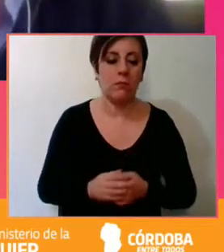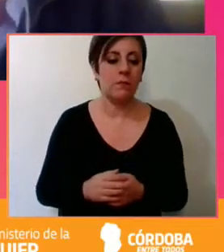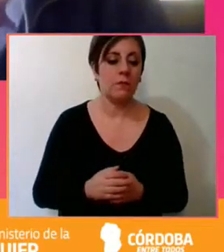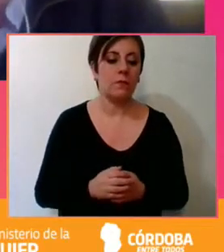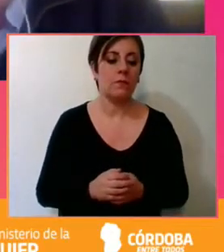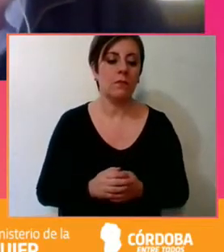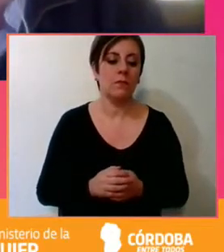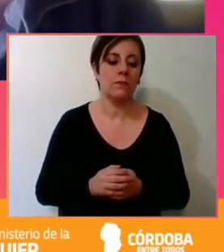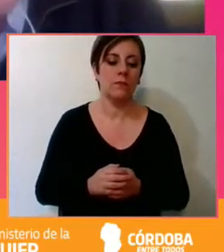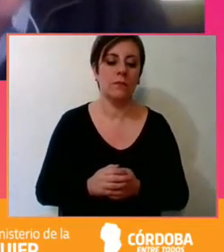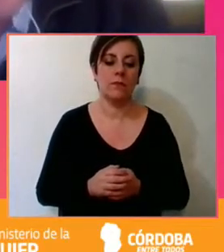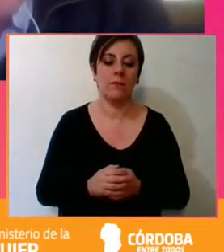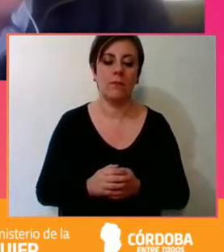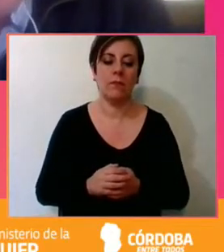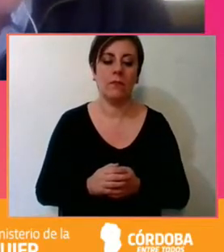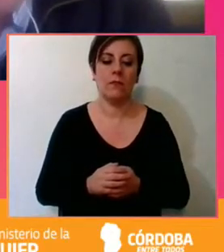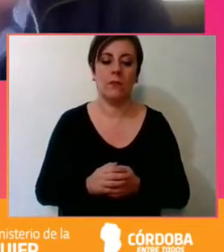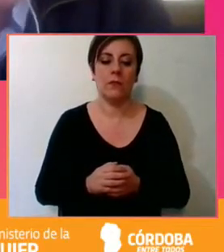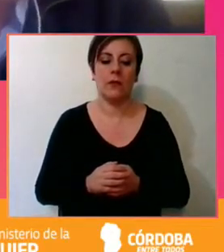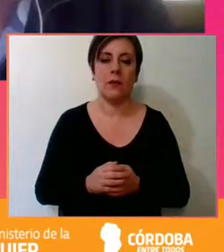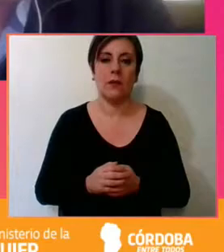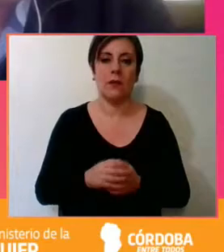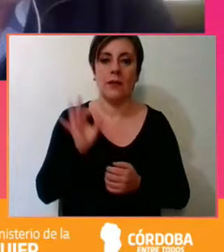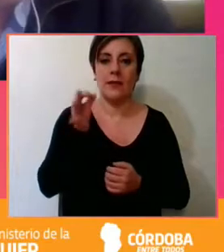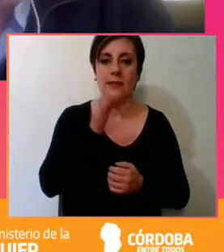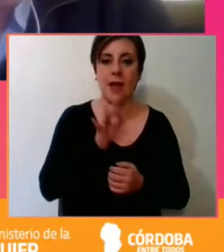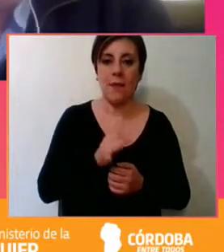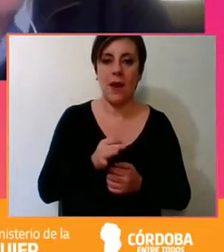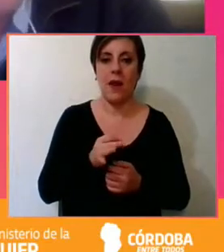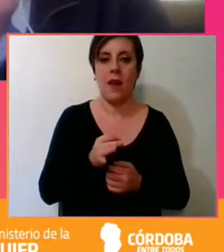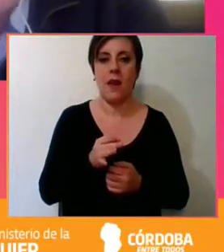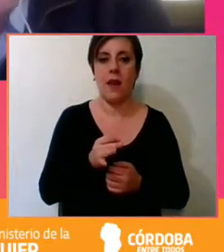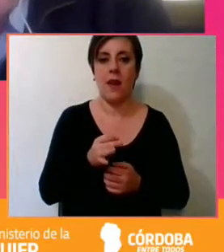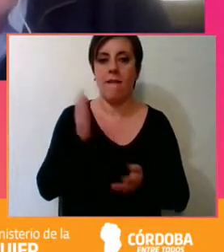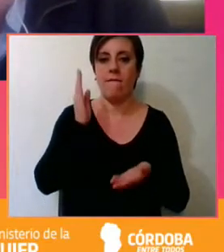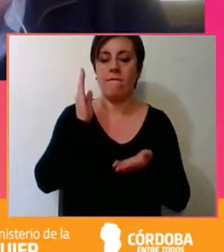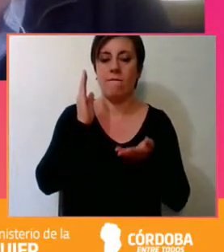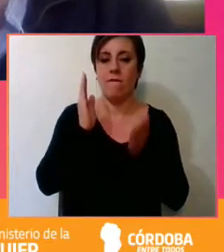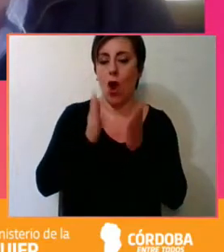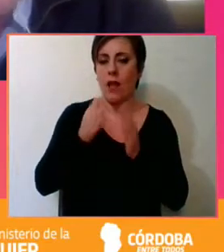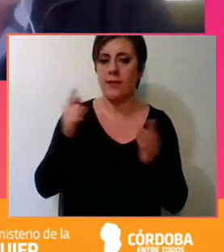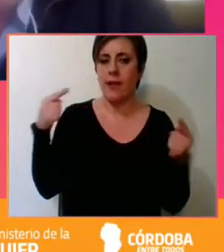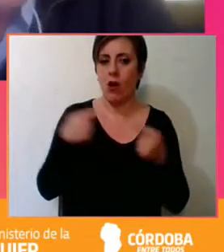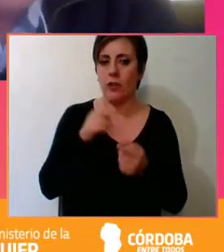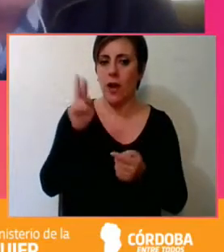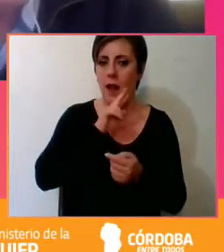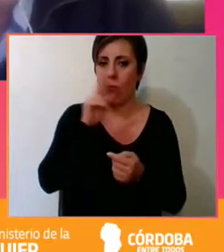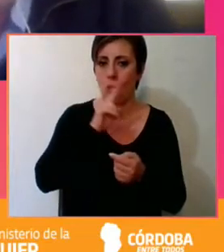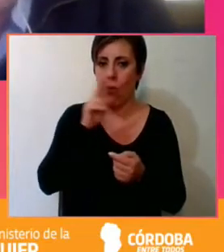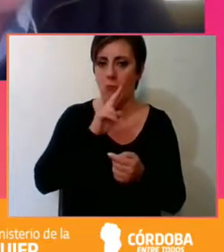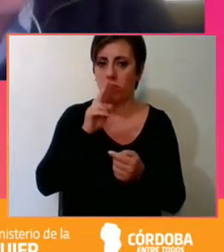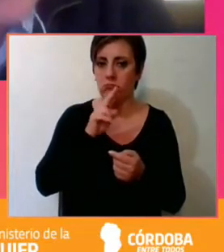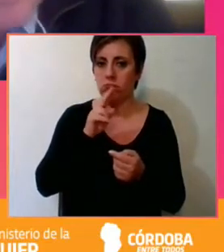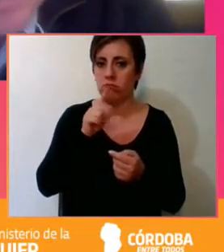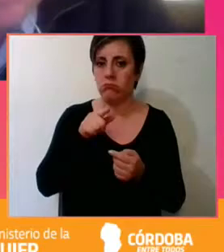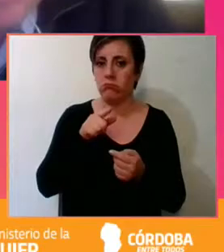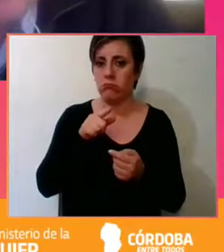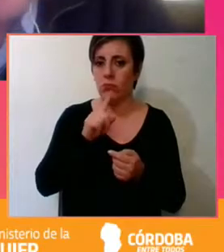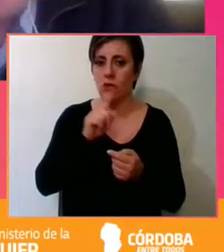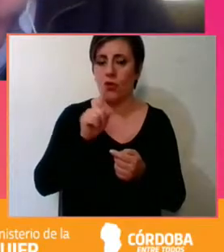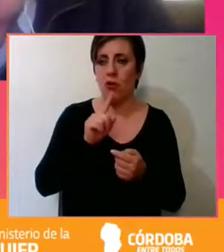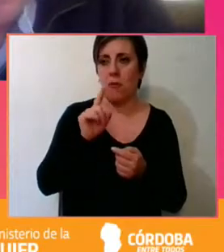la primera idea. Como bien saben ustedes, la violencia contra la mujer es un fenómeno no exclusivo de